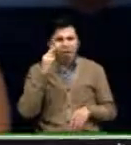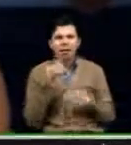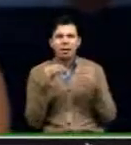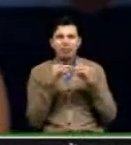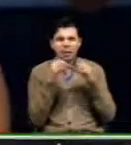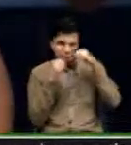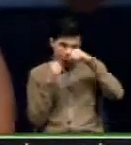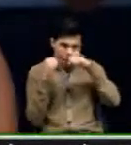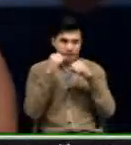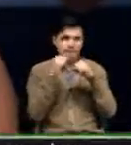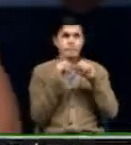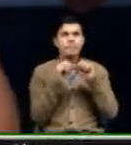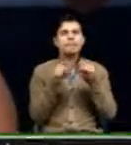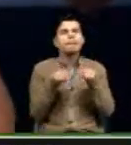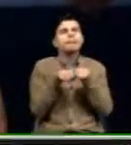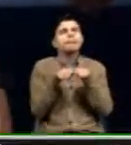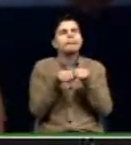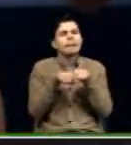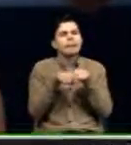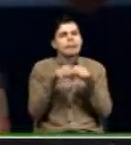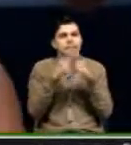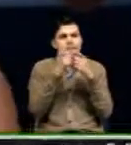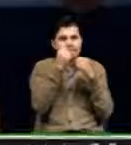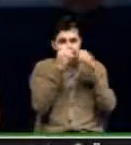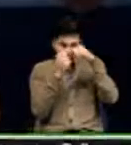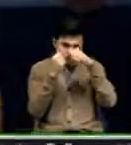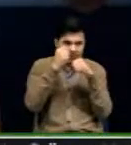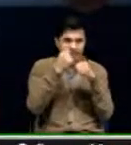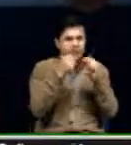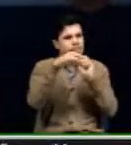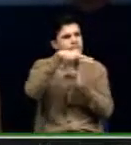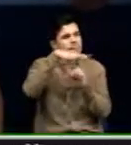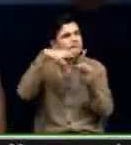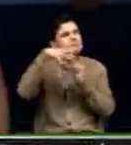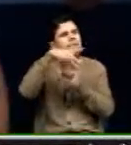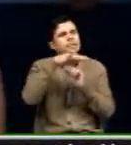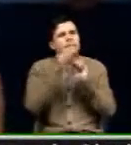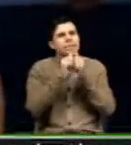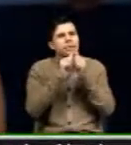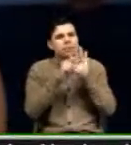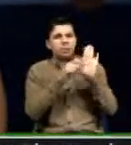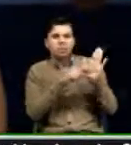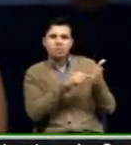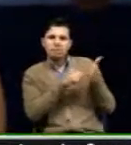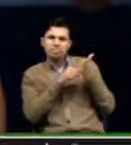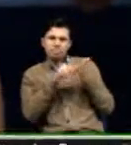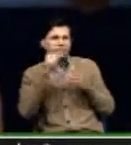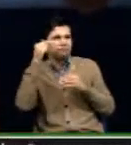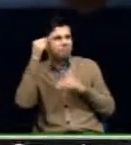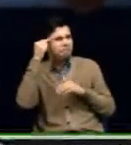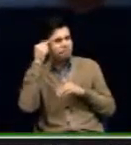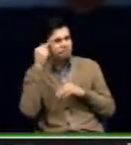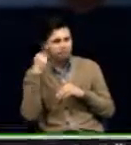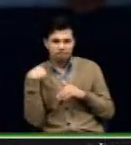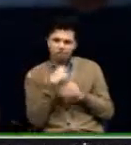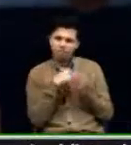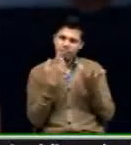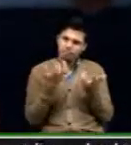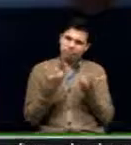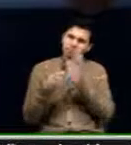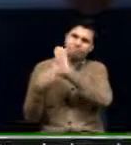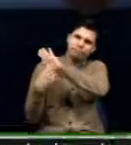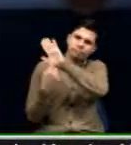el deporte de la cenicienta por lo mismo, por lo que genera este deporte o el contexto en el que se maneja este deporte. Obviamente queremos y necesitamos